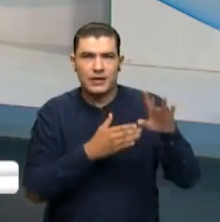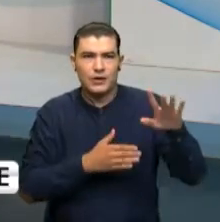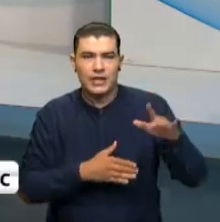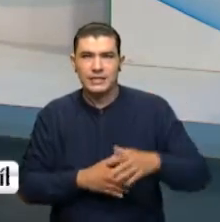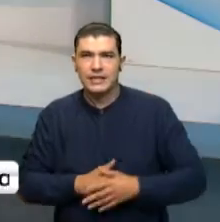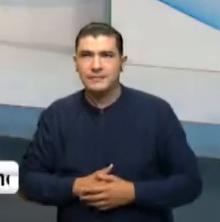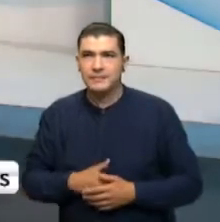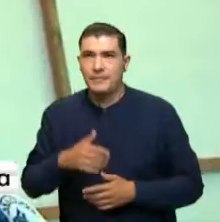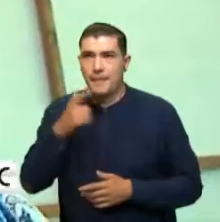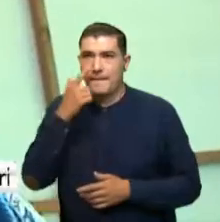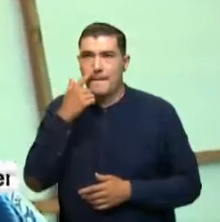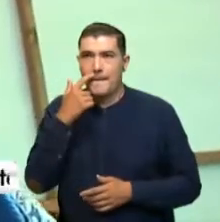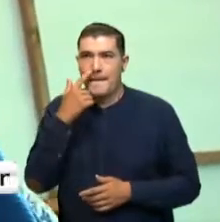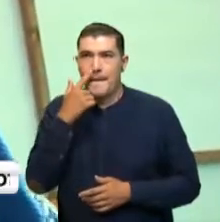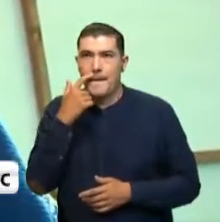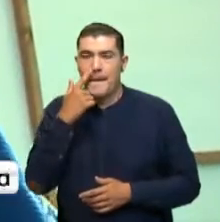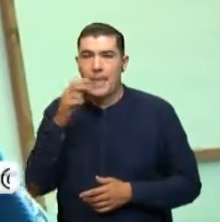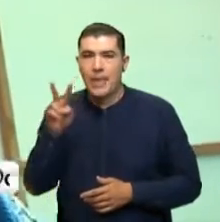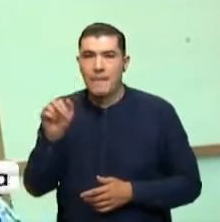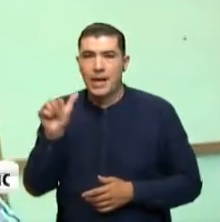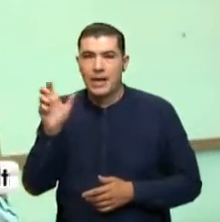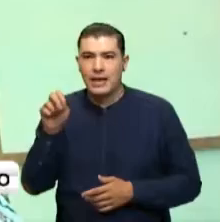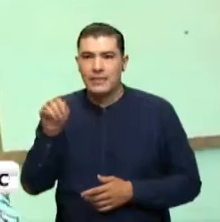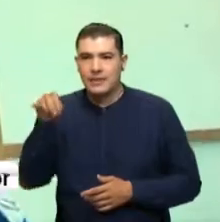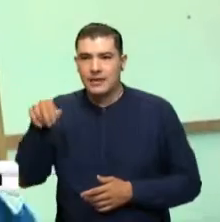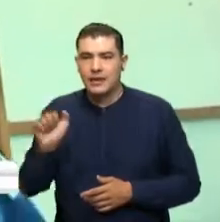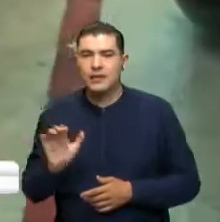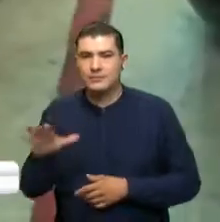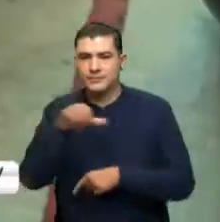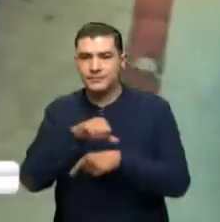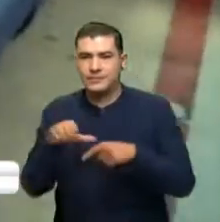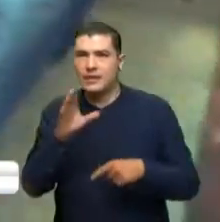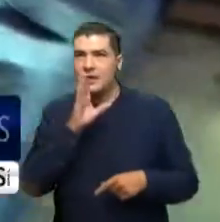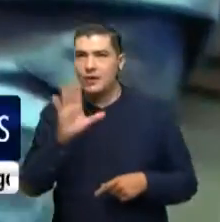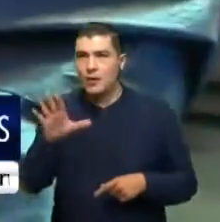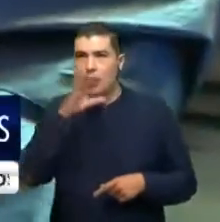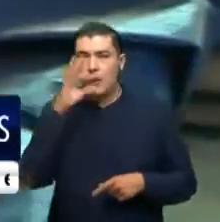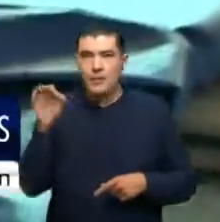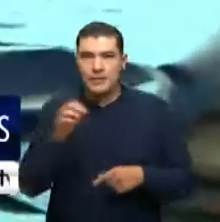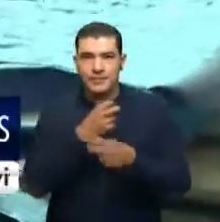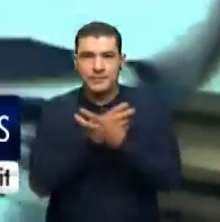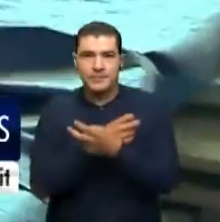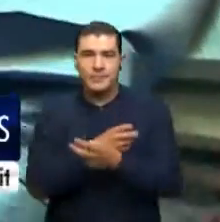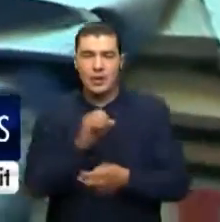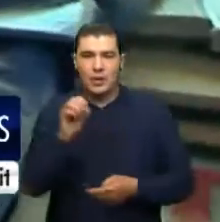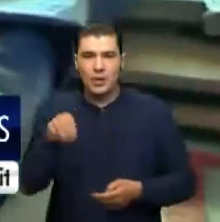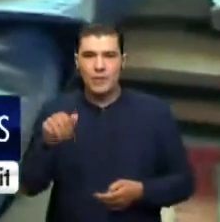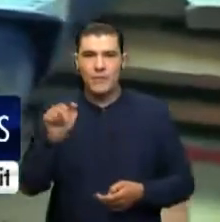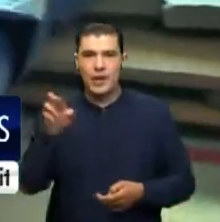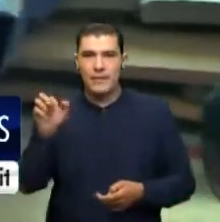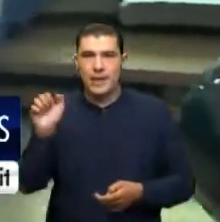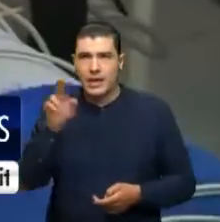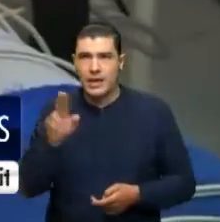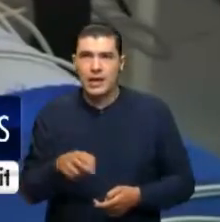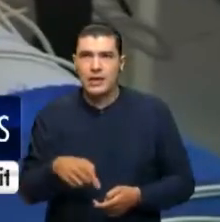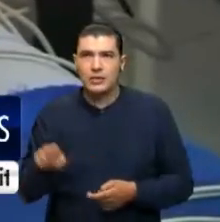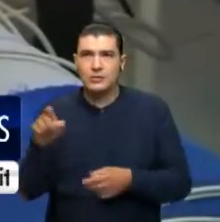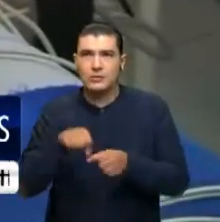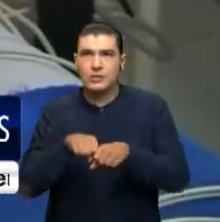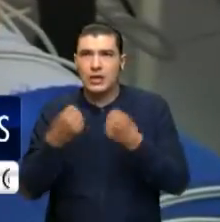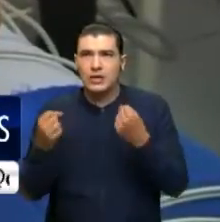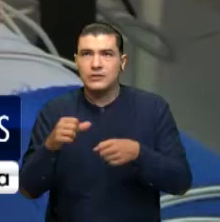rodillas valentina rubio fue operada por el cirujano ortopedista omar páez de una ruptura